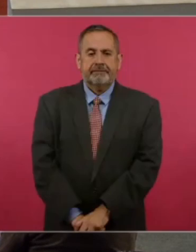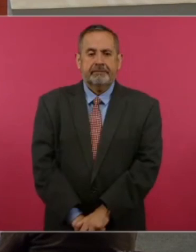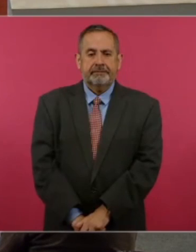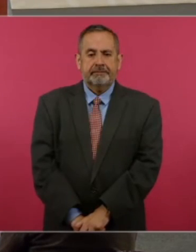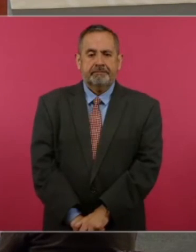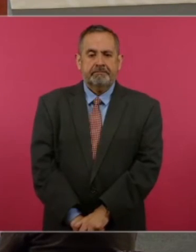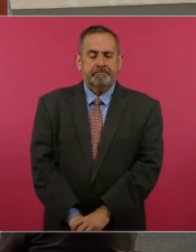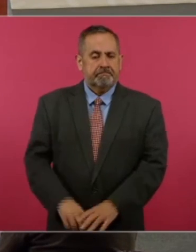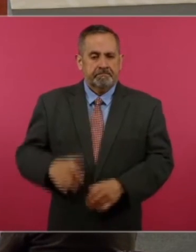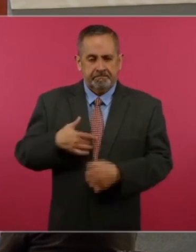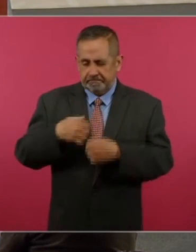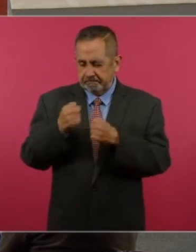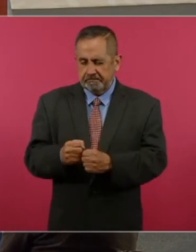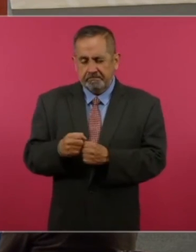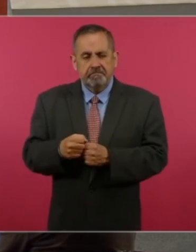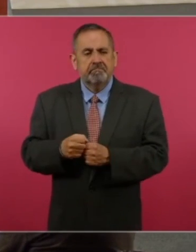en el informe